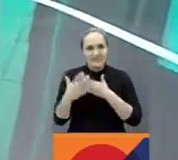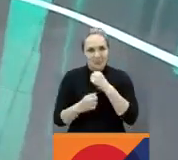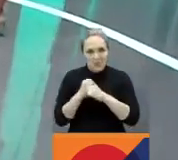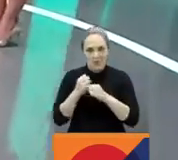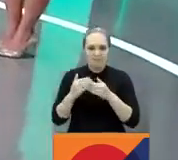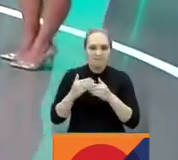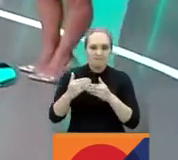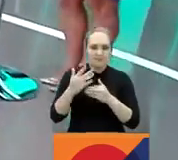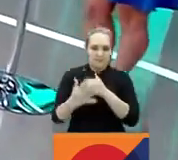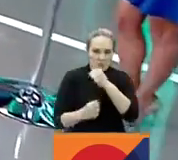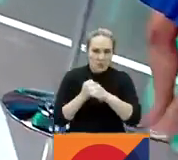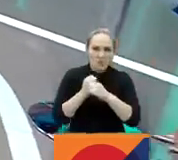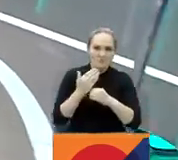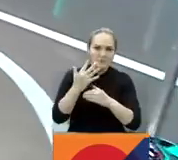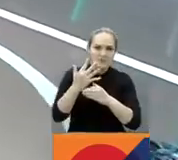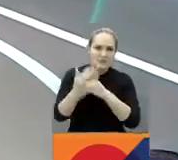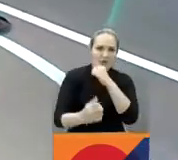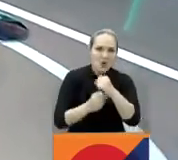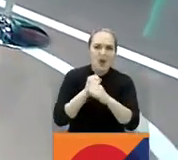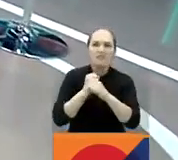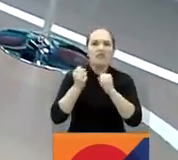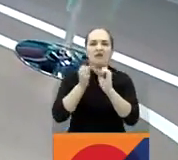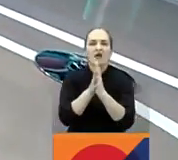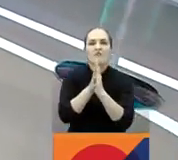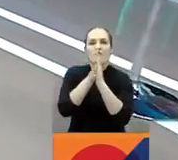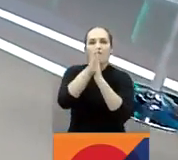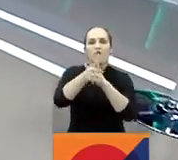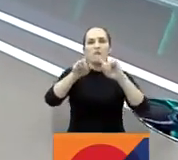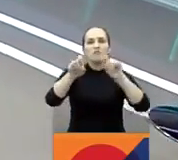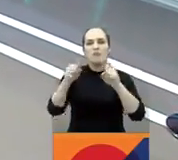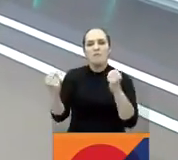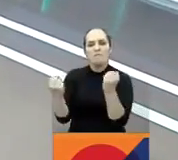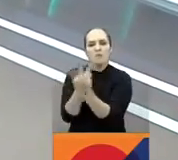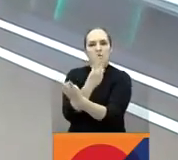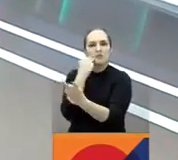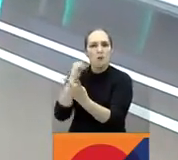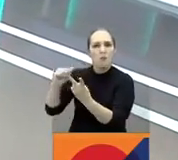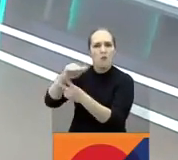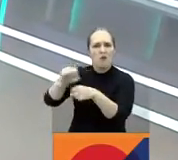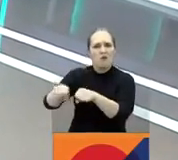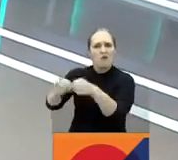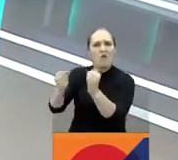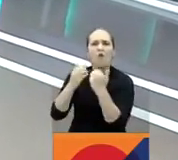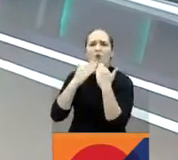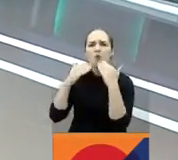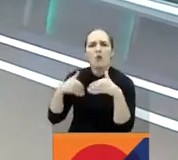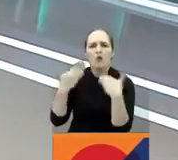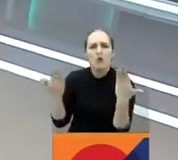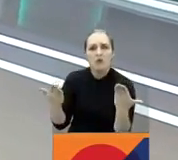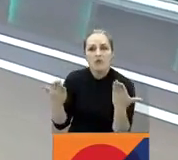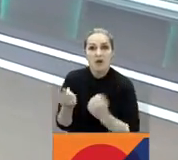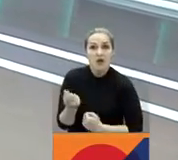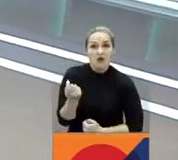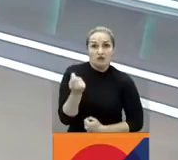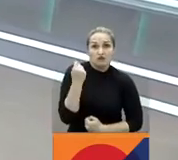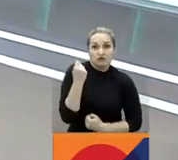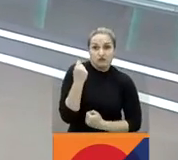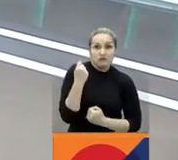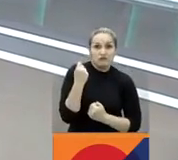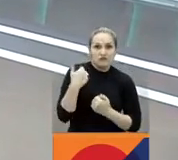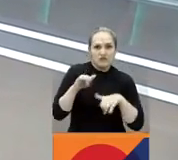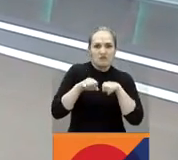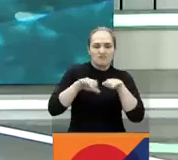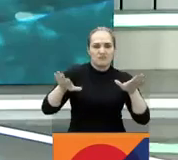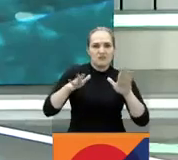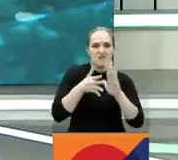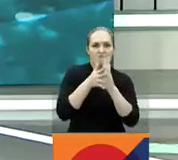violencia contra la mujer y casos de abuso sexual. En el más reciente informe se conoció que por lo menos 5.000